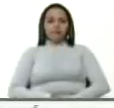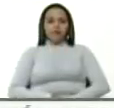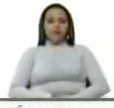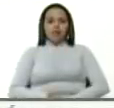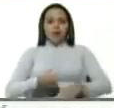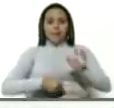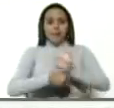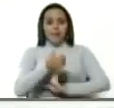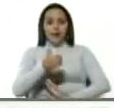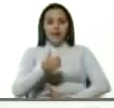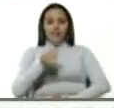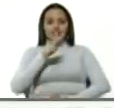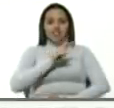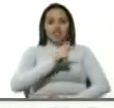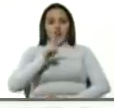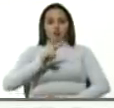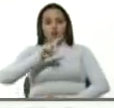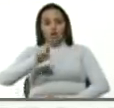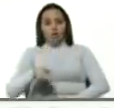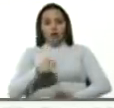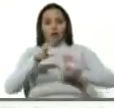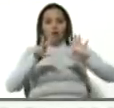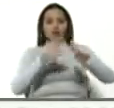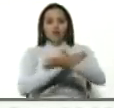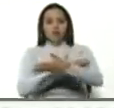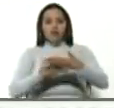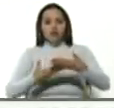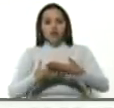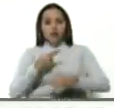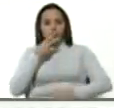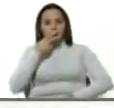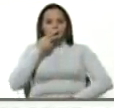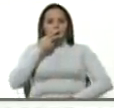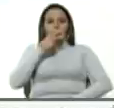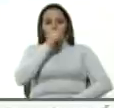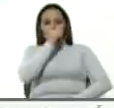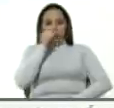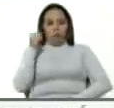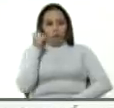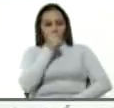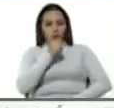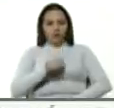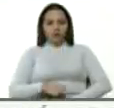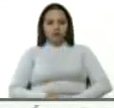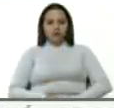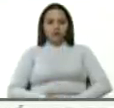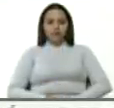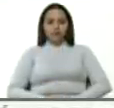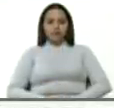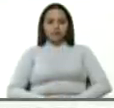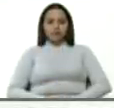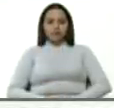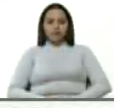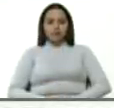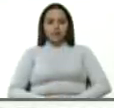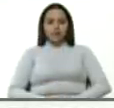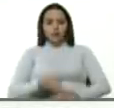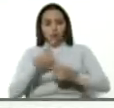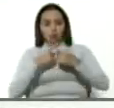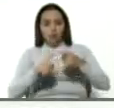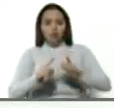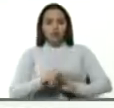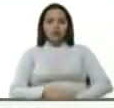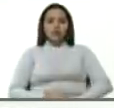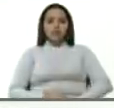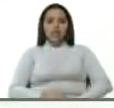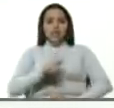22,8 millones fuman marihuana, 2,3 millones consumen cocaína y 3,2